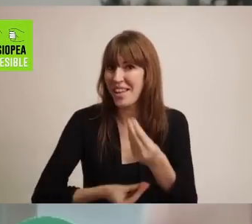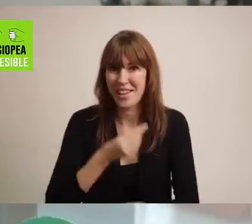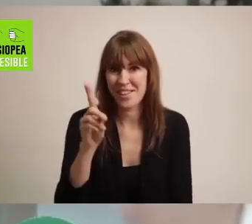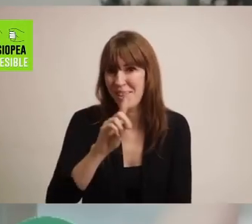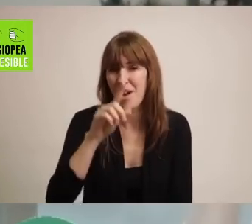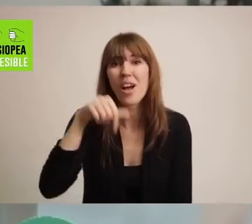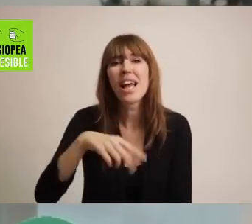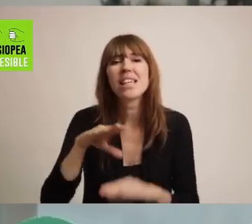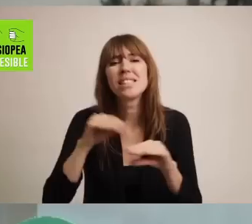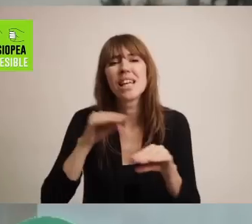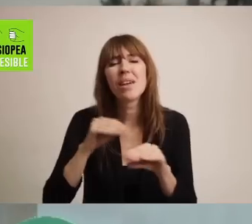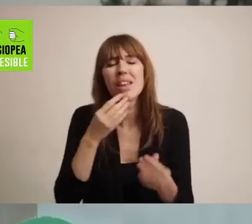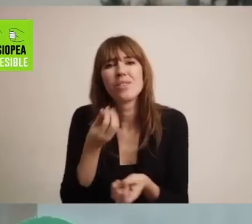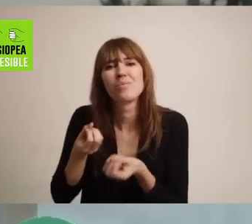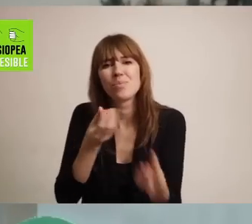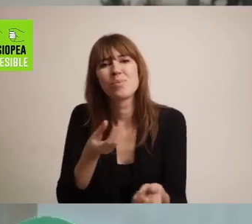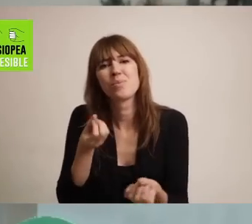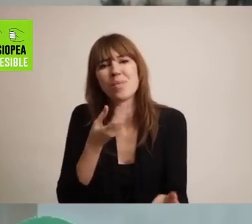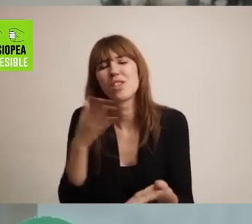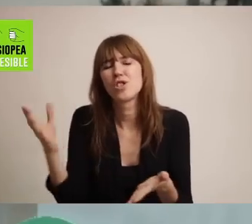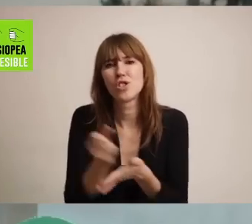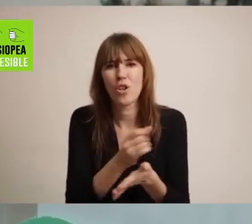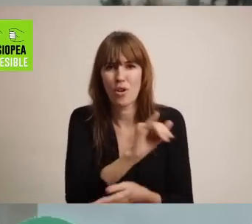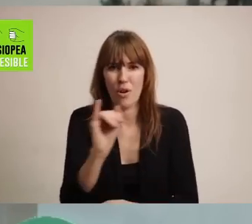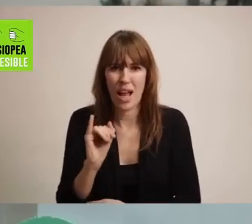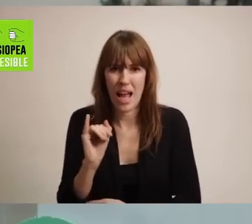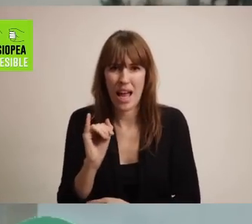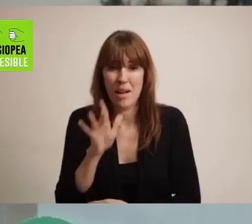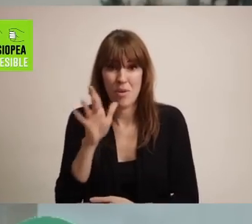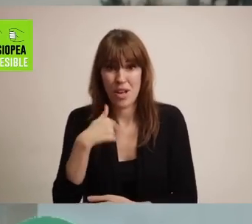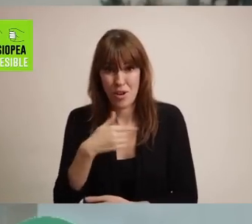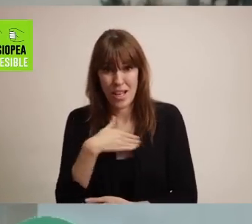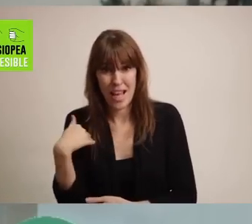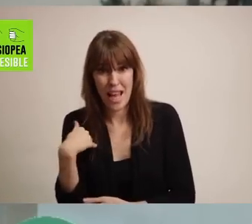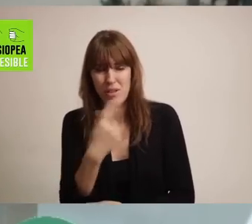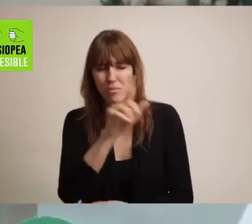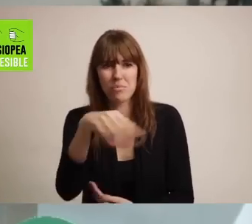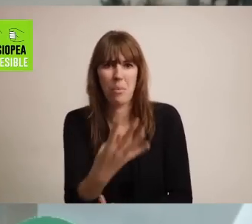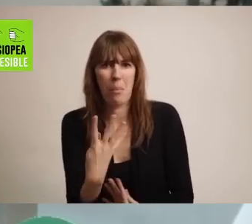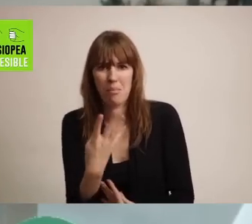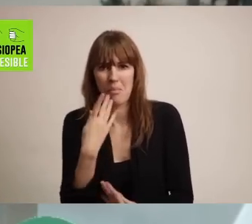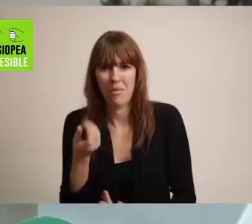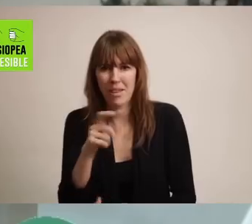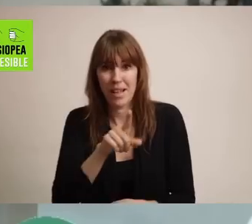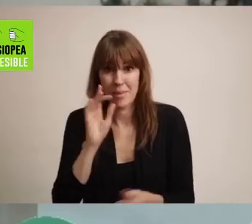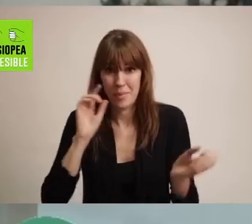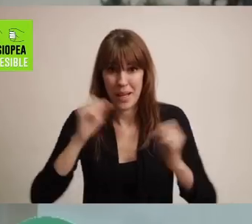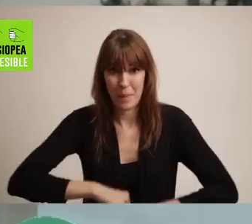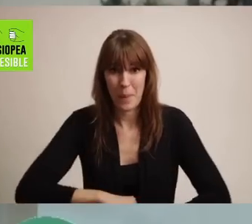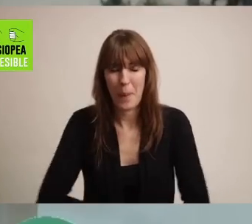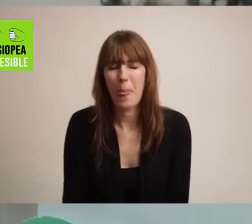informaros de lo que hay. No porque yo quiera que vengáis aquí y os enseñe nada, porque ya no lo hago,